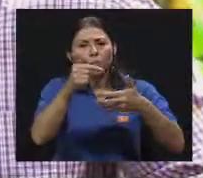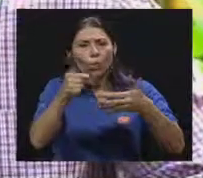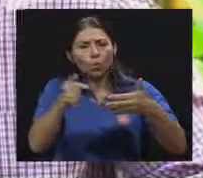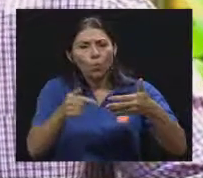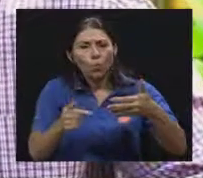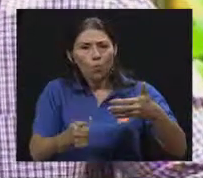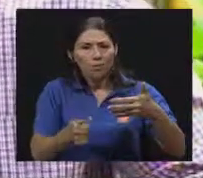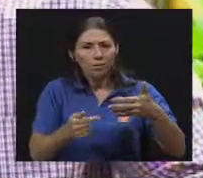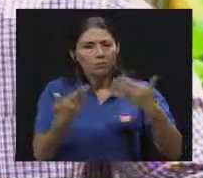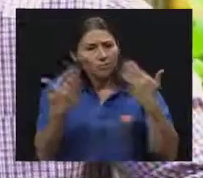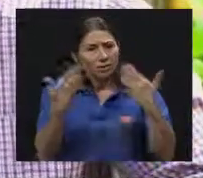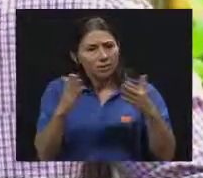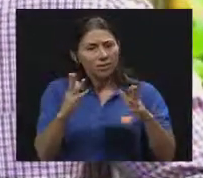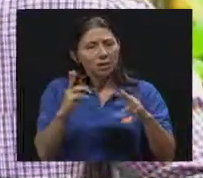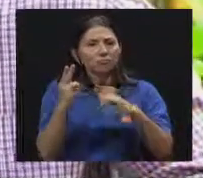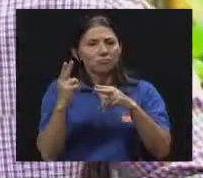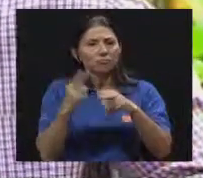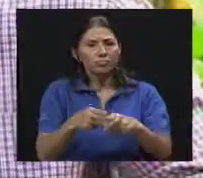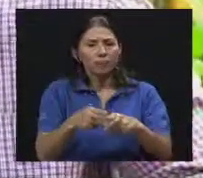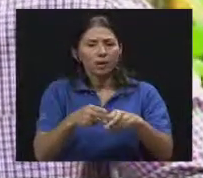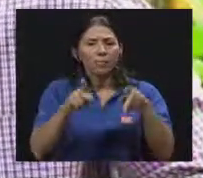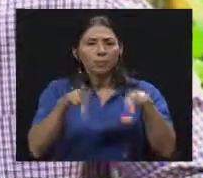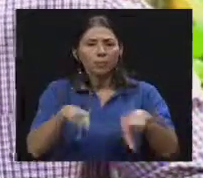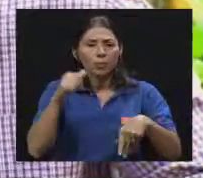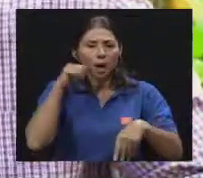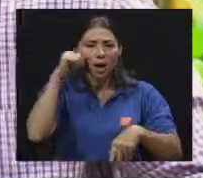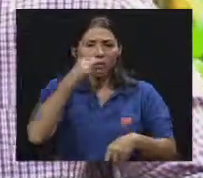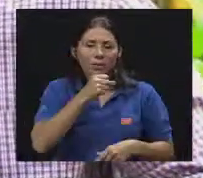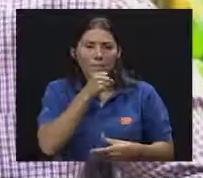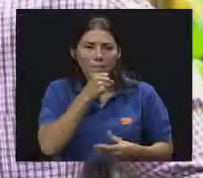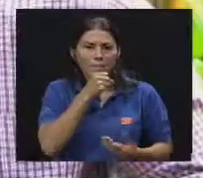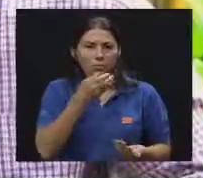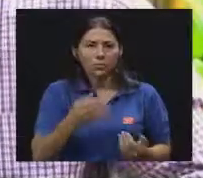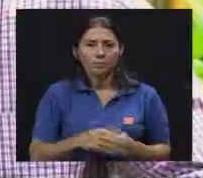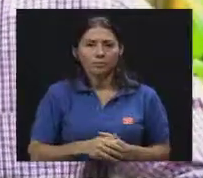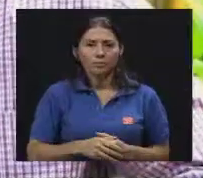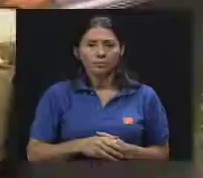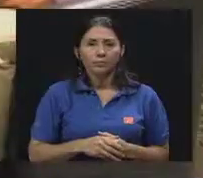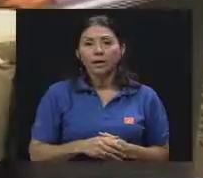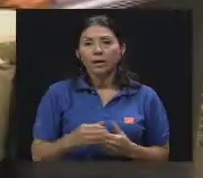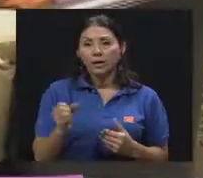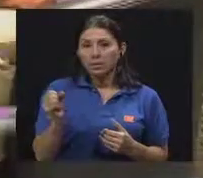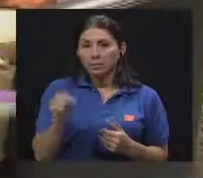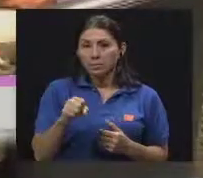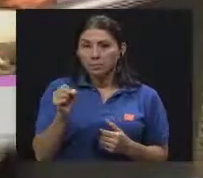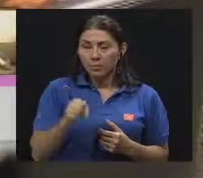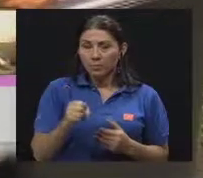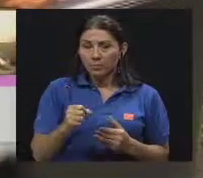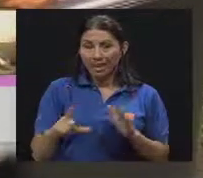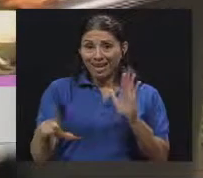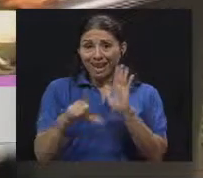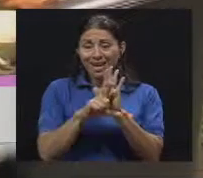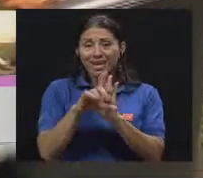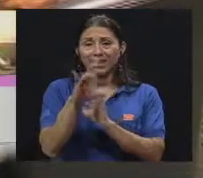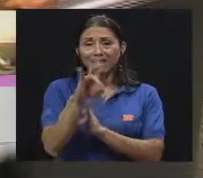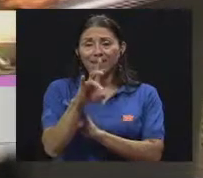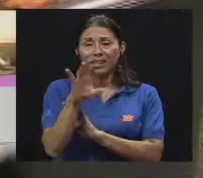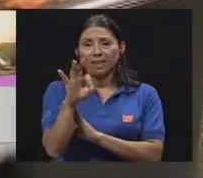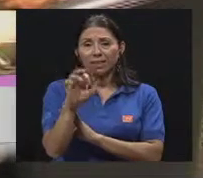personas deben tener para poder catalogarse como adultos mayores. Tal vez si nos amplía al respecto. Bueno, la